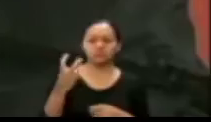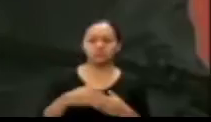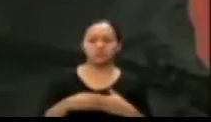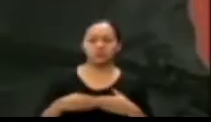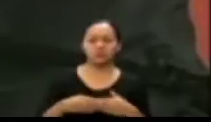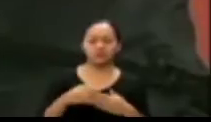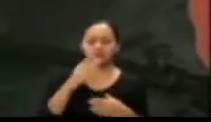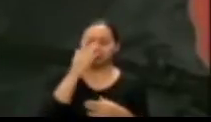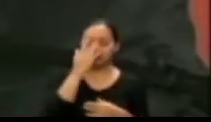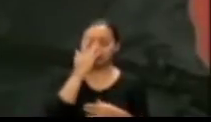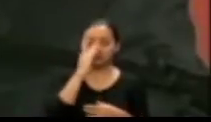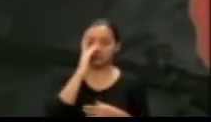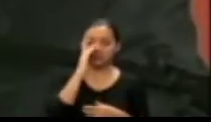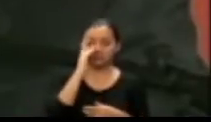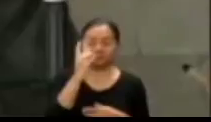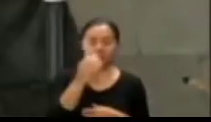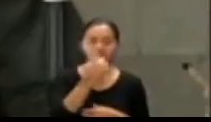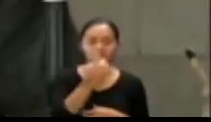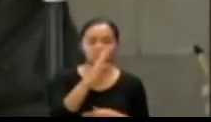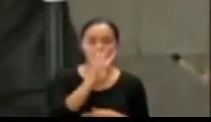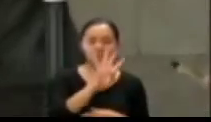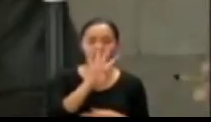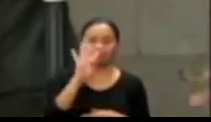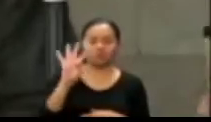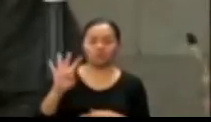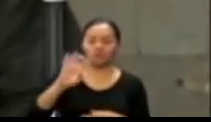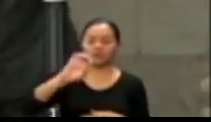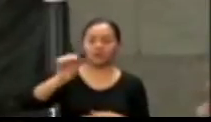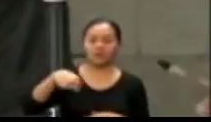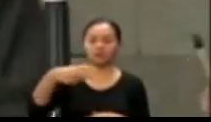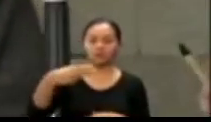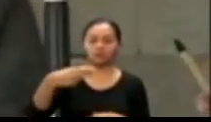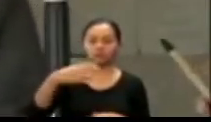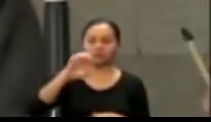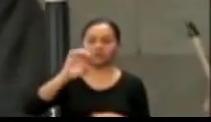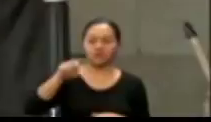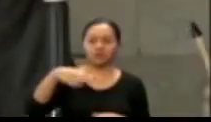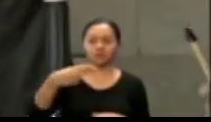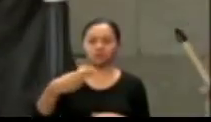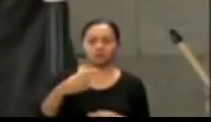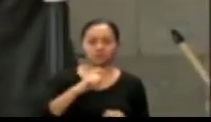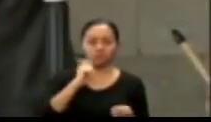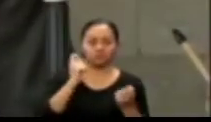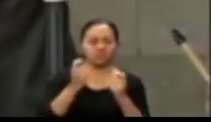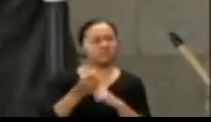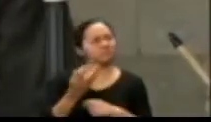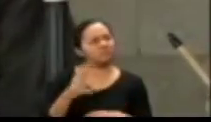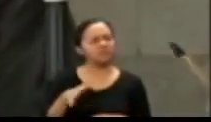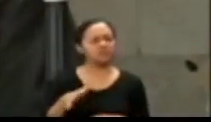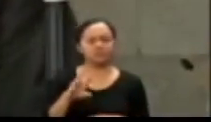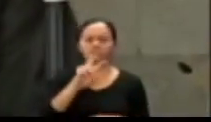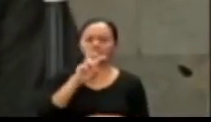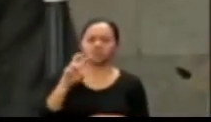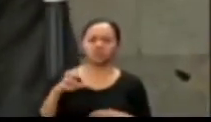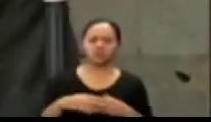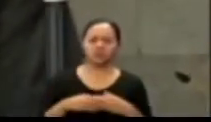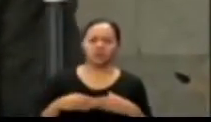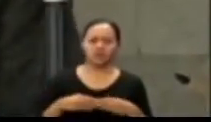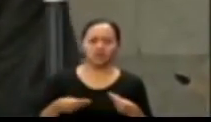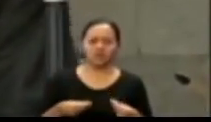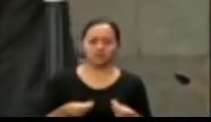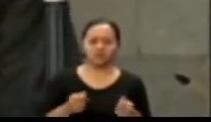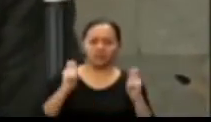$200. ¿$140? 144 euros. Entonces, ¿no? Ahorita está cambiando un poco el cambio, pero casi $200, y eso quiere